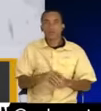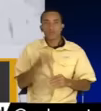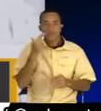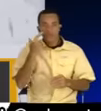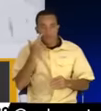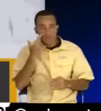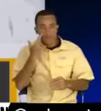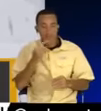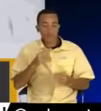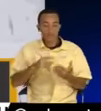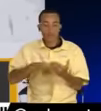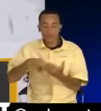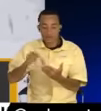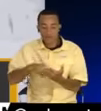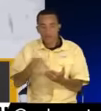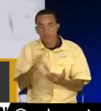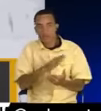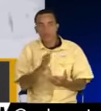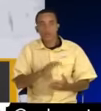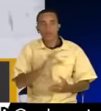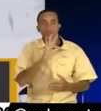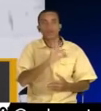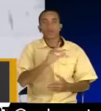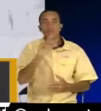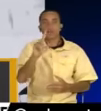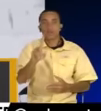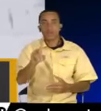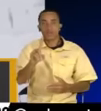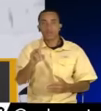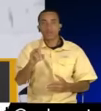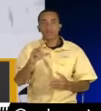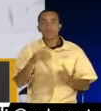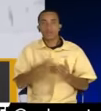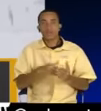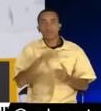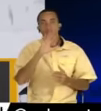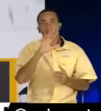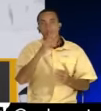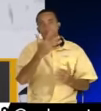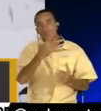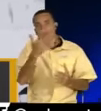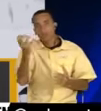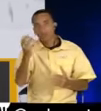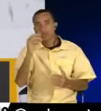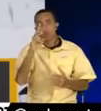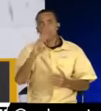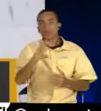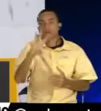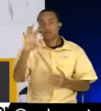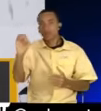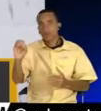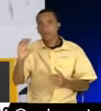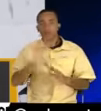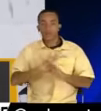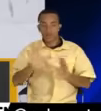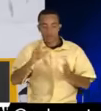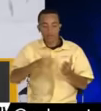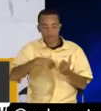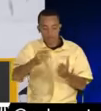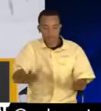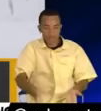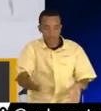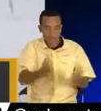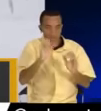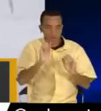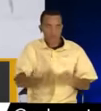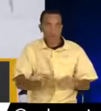requerían ser habilitadas 31.590 para avalar la aspiración, la candidatura de manera oficial de la doctora Liliana